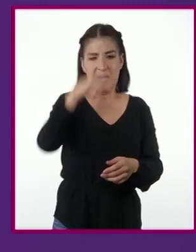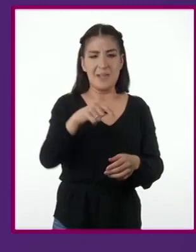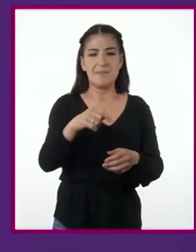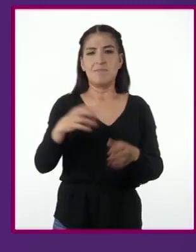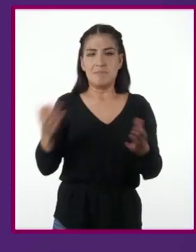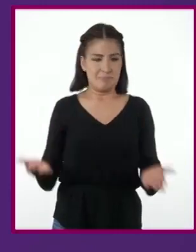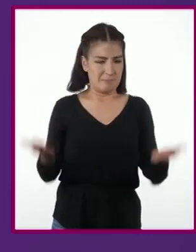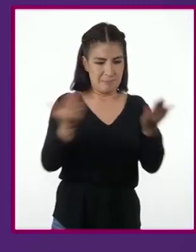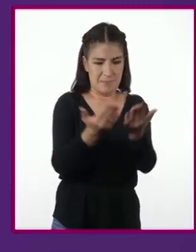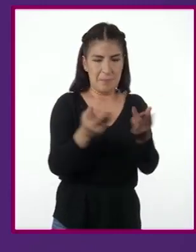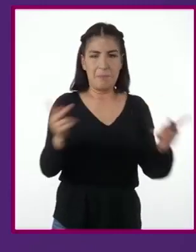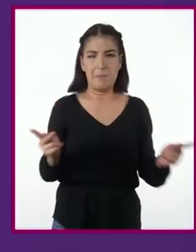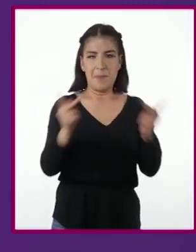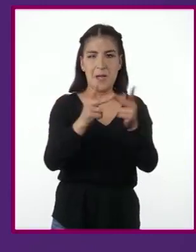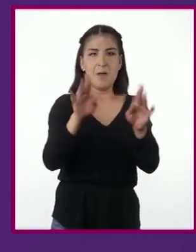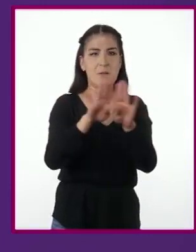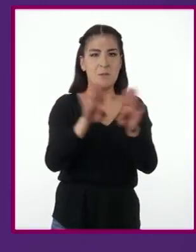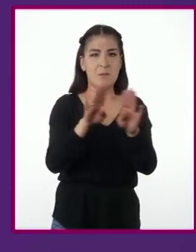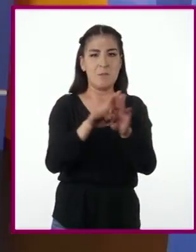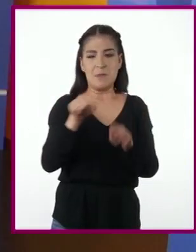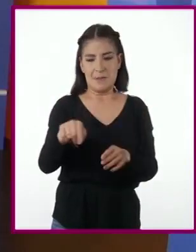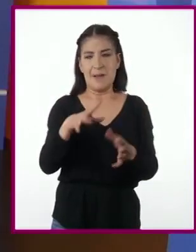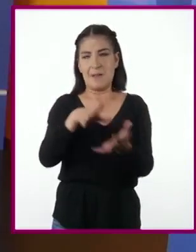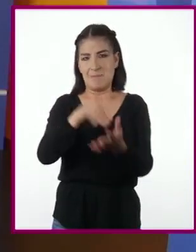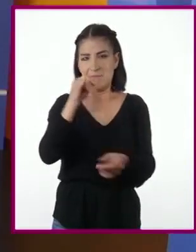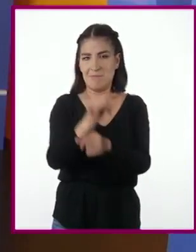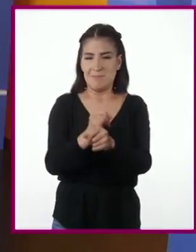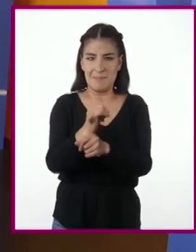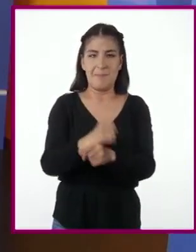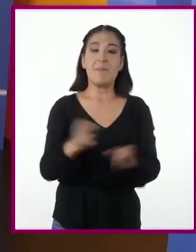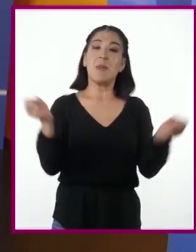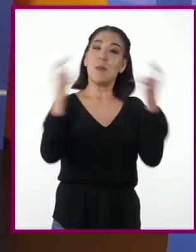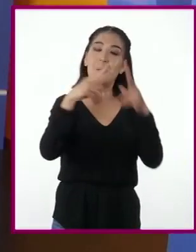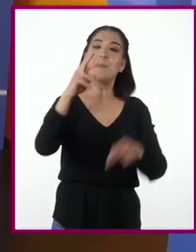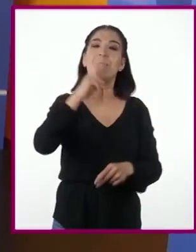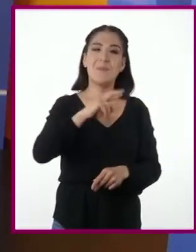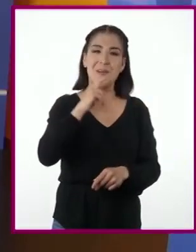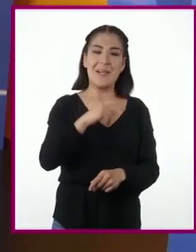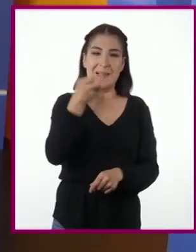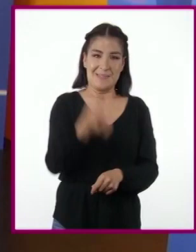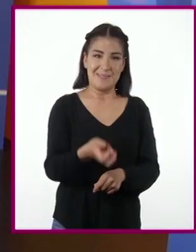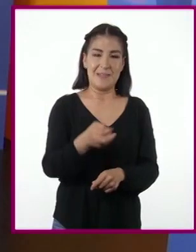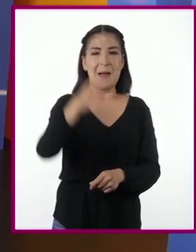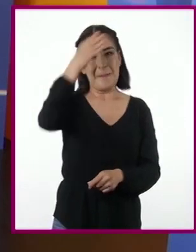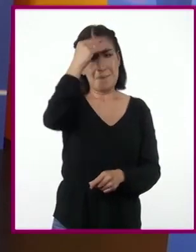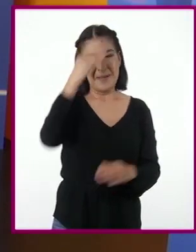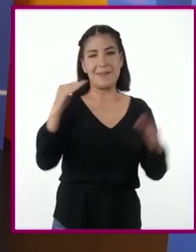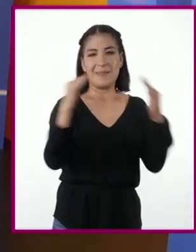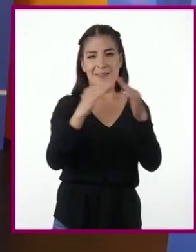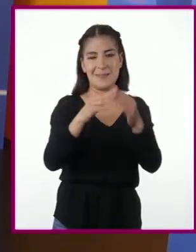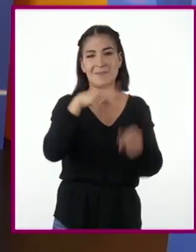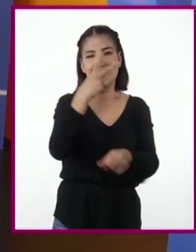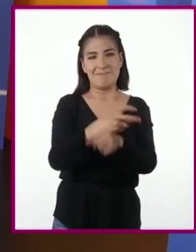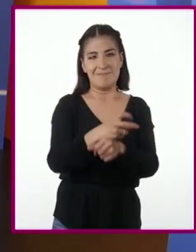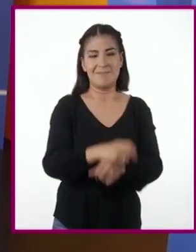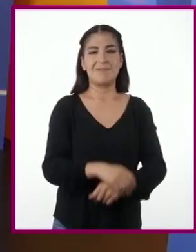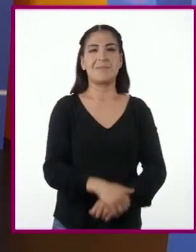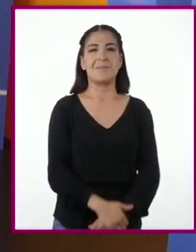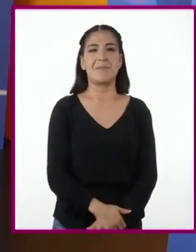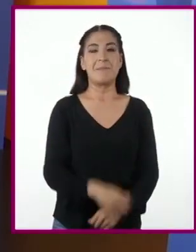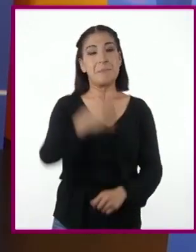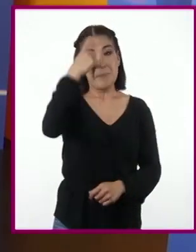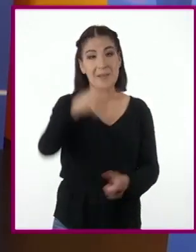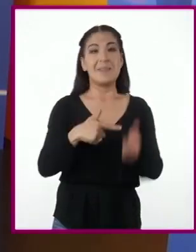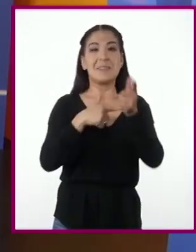las fuentes consultadas. Nos vemos pronto aquí en Aprende en Casa 2